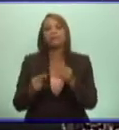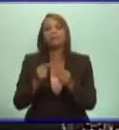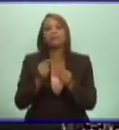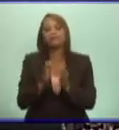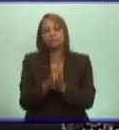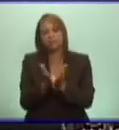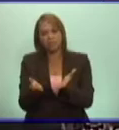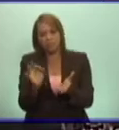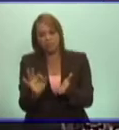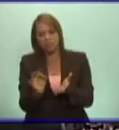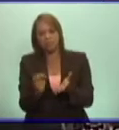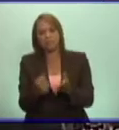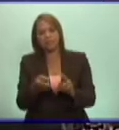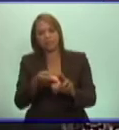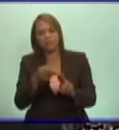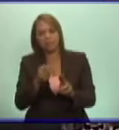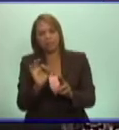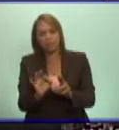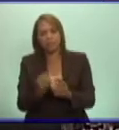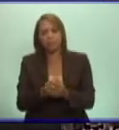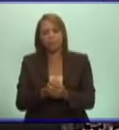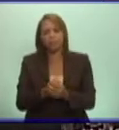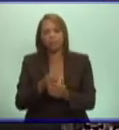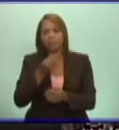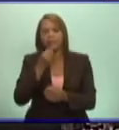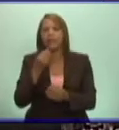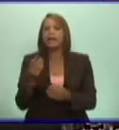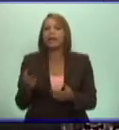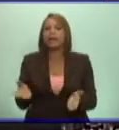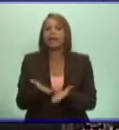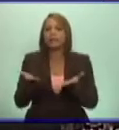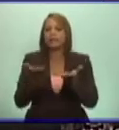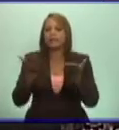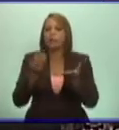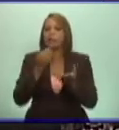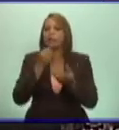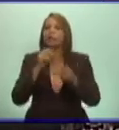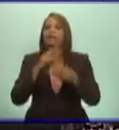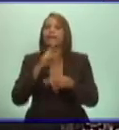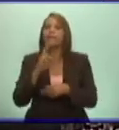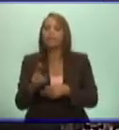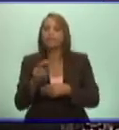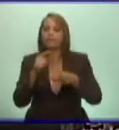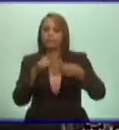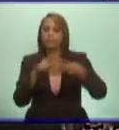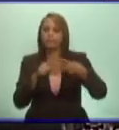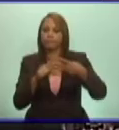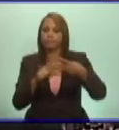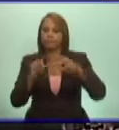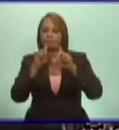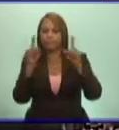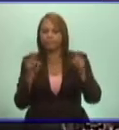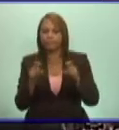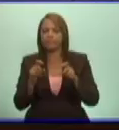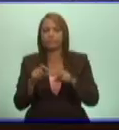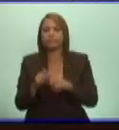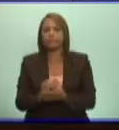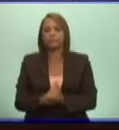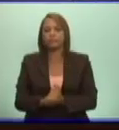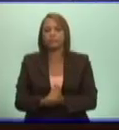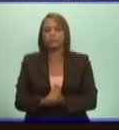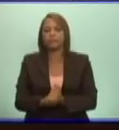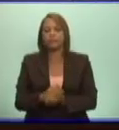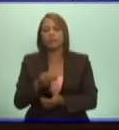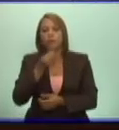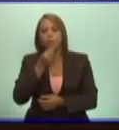misma de la asignatura, y que en el desarrollo se respondían las 3 preguntas integrándola en un mismo texto. ¿No? O sea, tenían